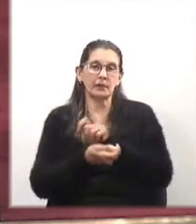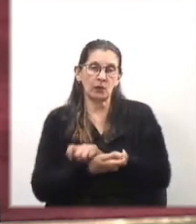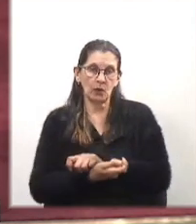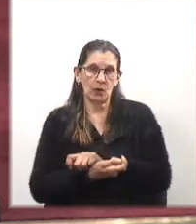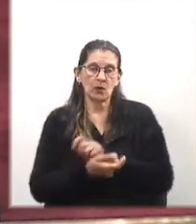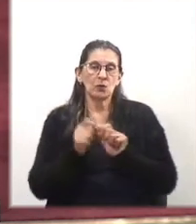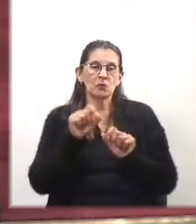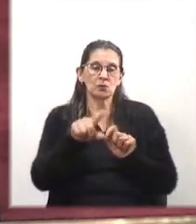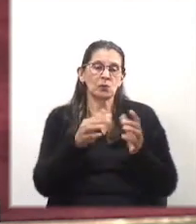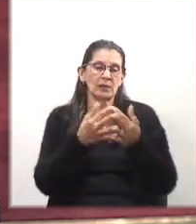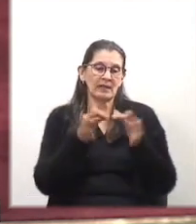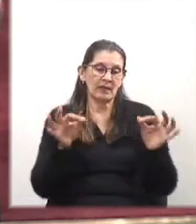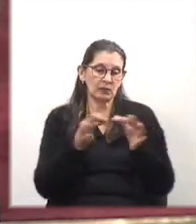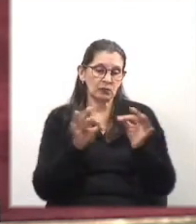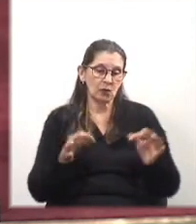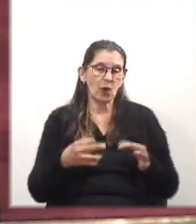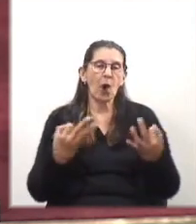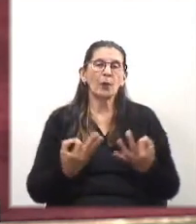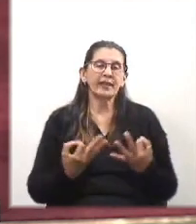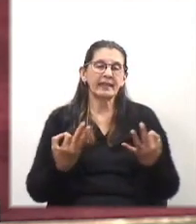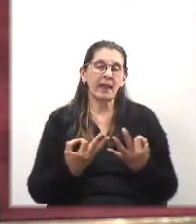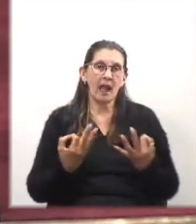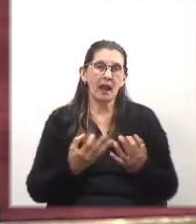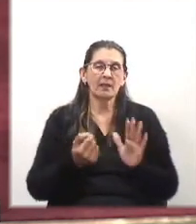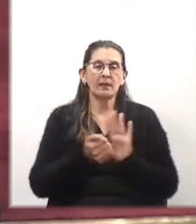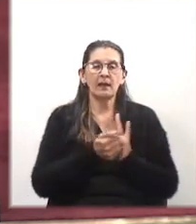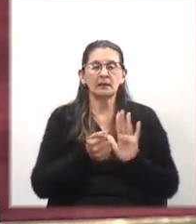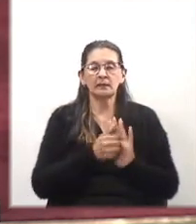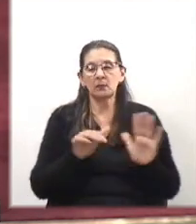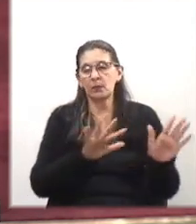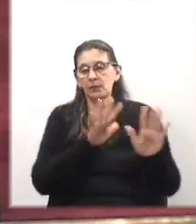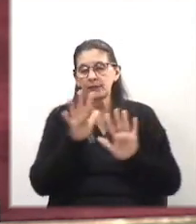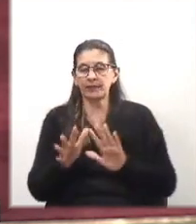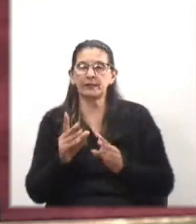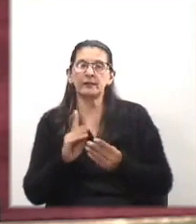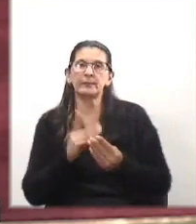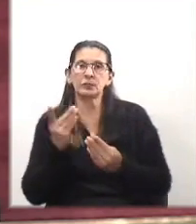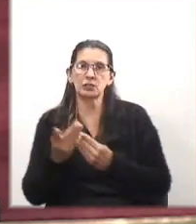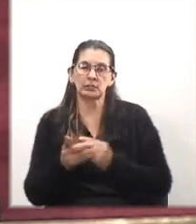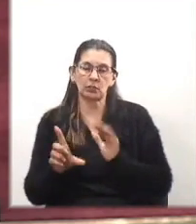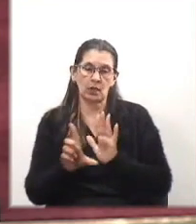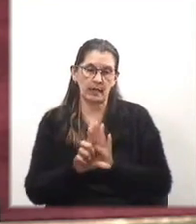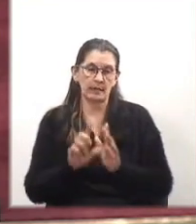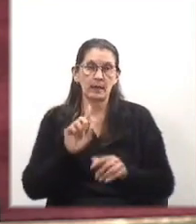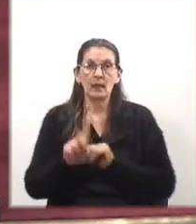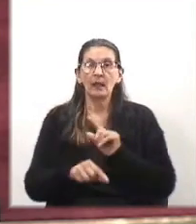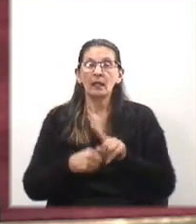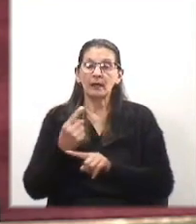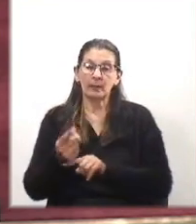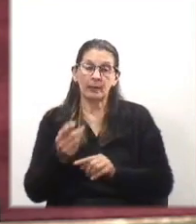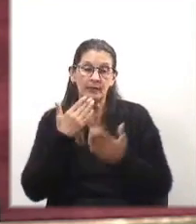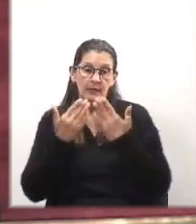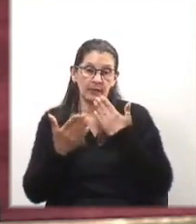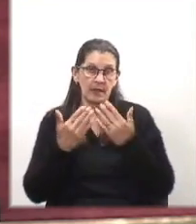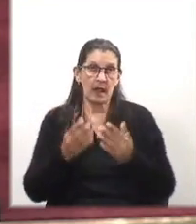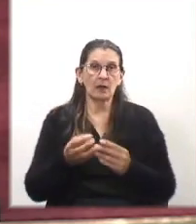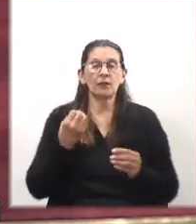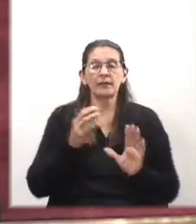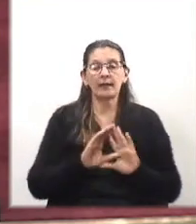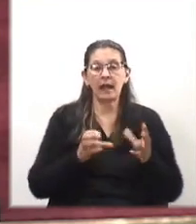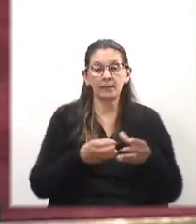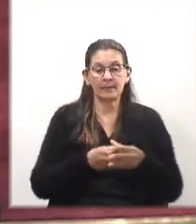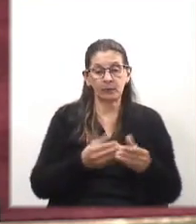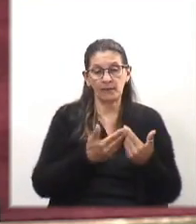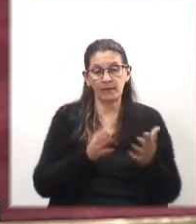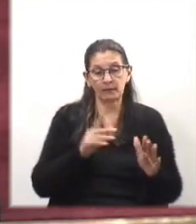su redacción original del artículo 10 del proyecto de ley. luego de instancia de diálogos con Cabildo Abierto y la propuesta